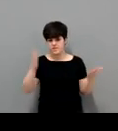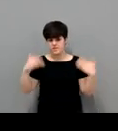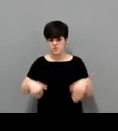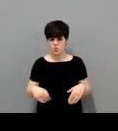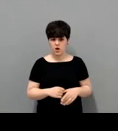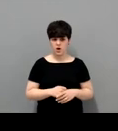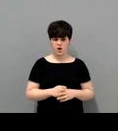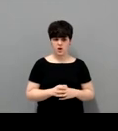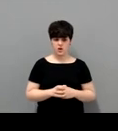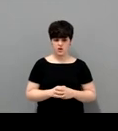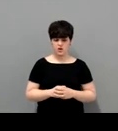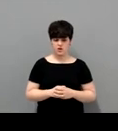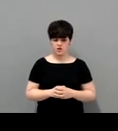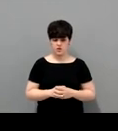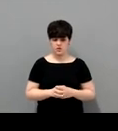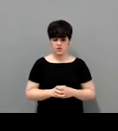paciencia. No hay